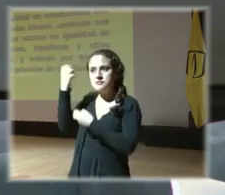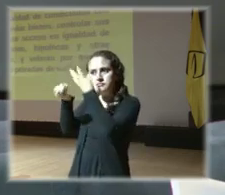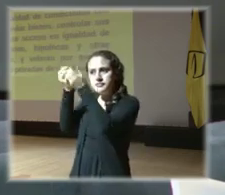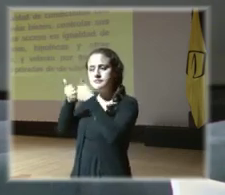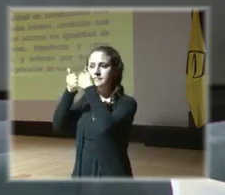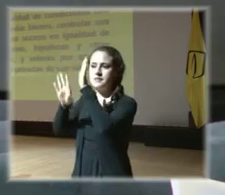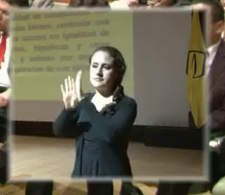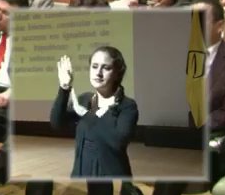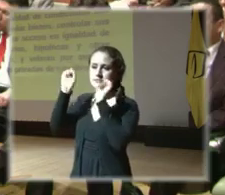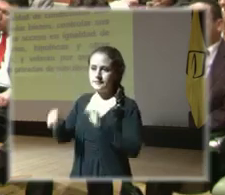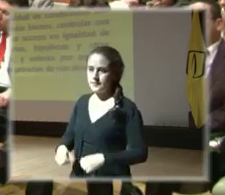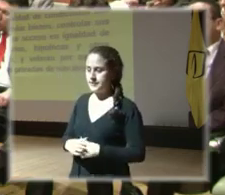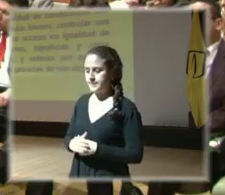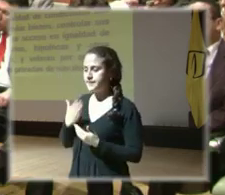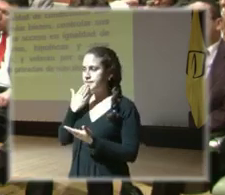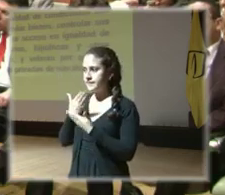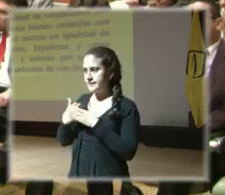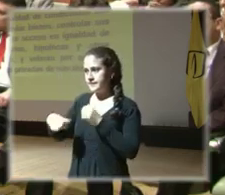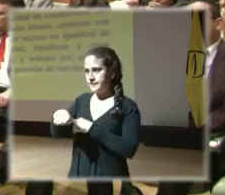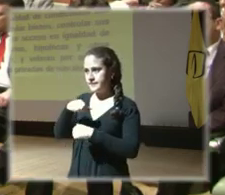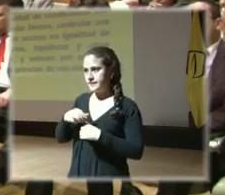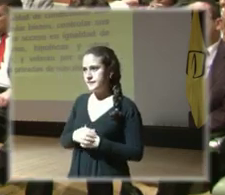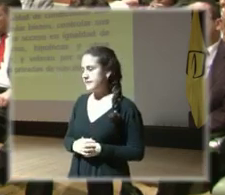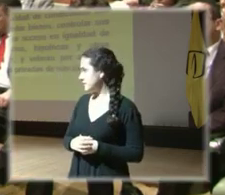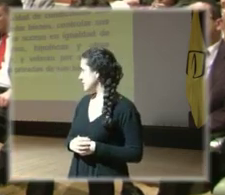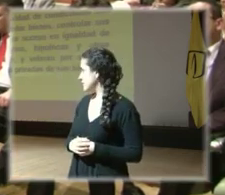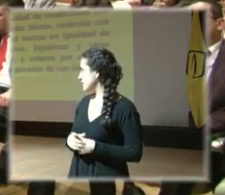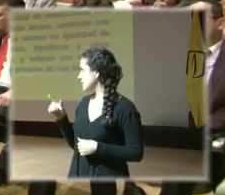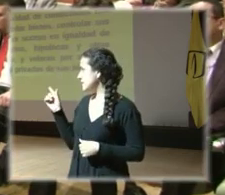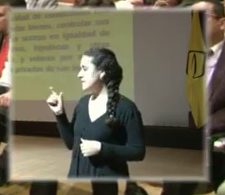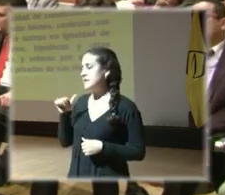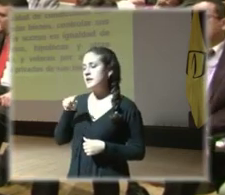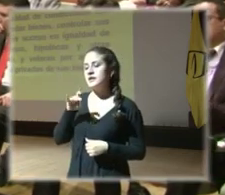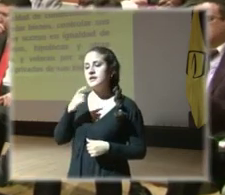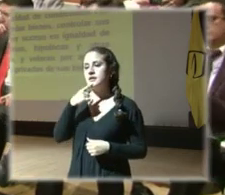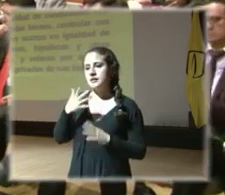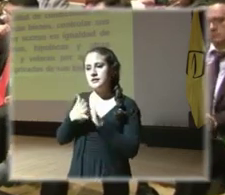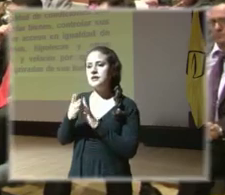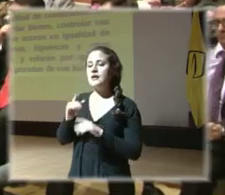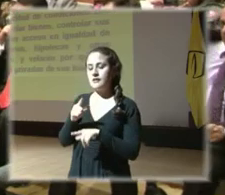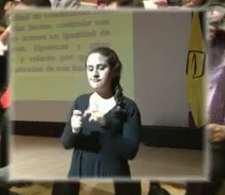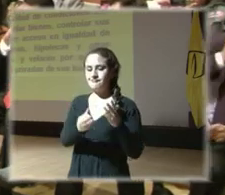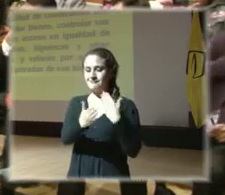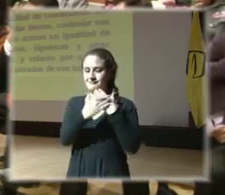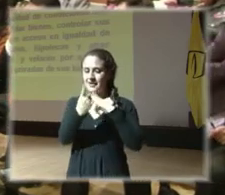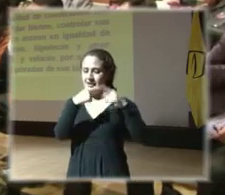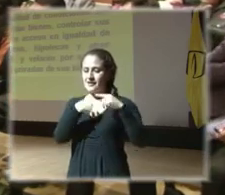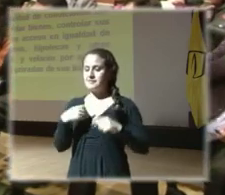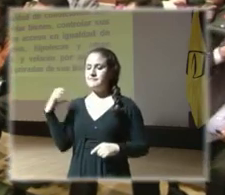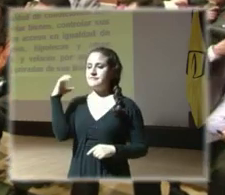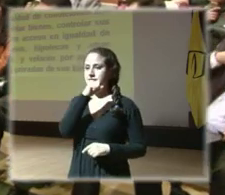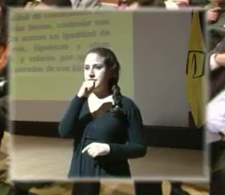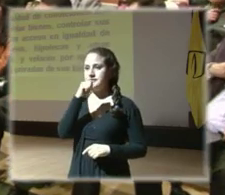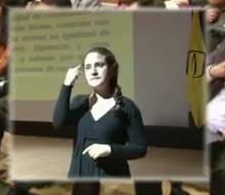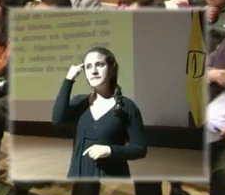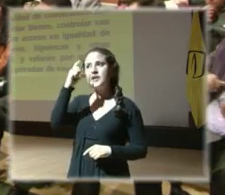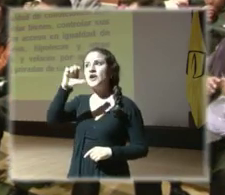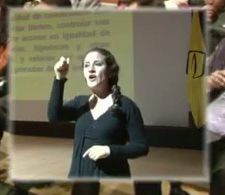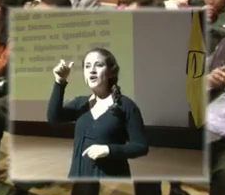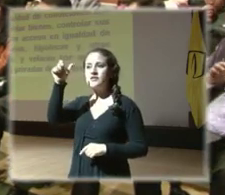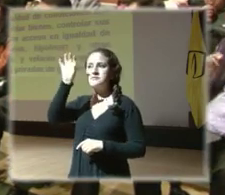digamos. Gracias. Eso me lleva un poco a la pregunta de qué experiencias conocen en otros